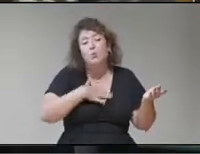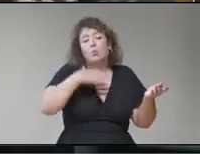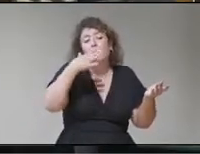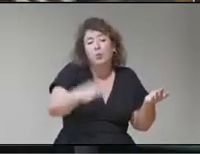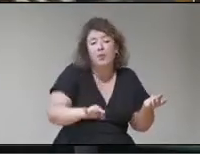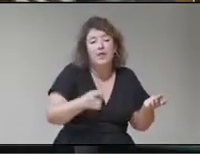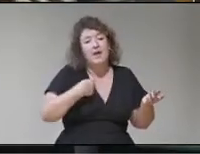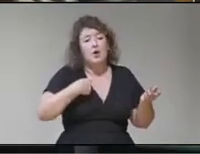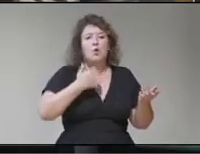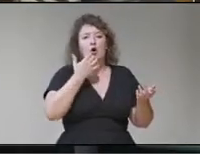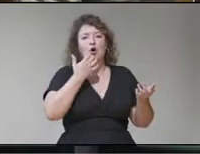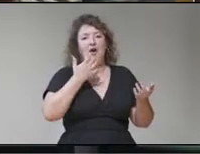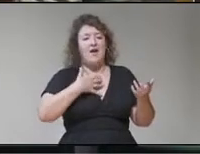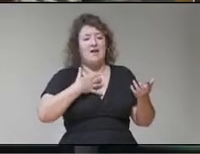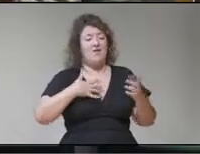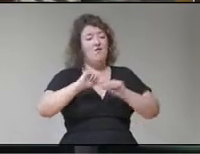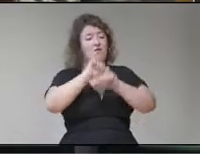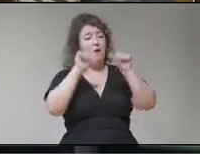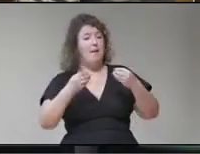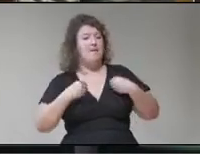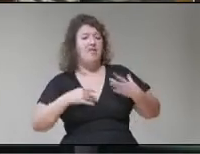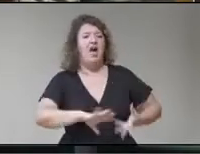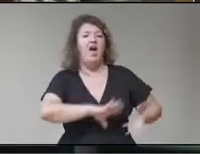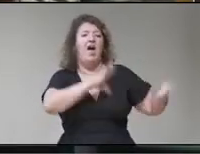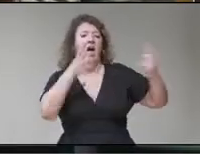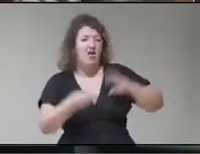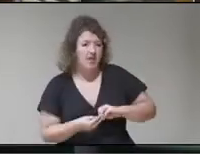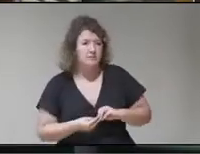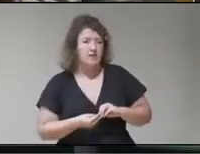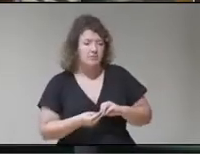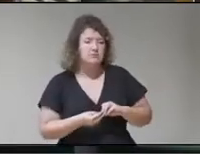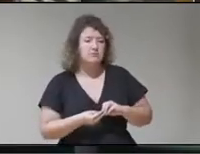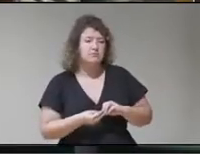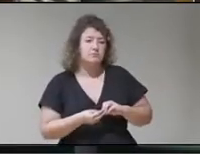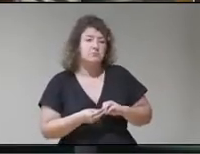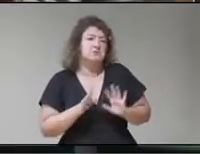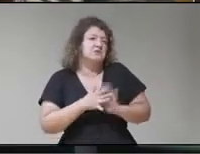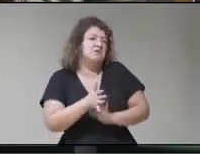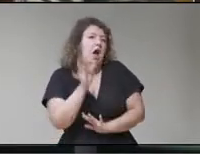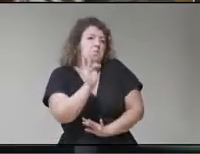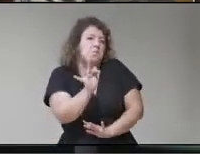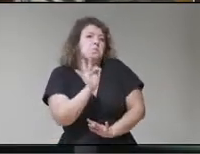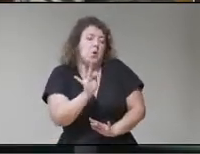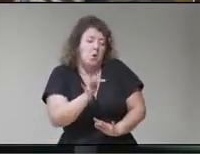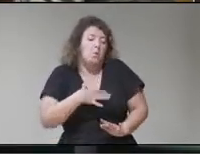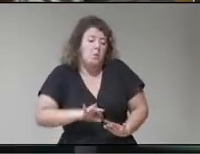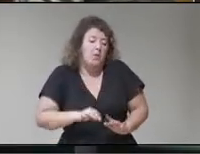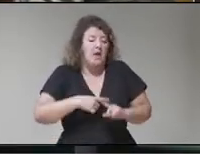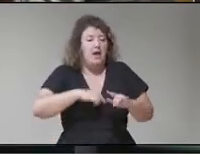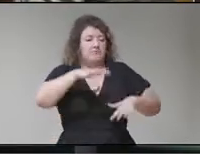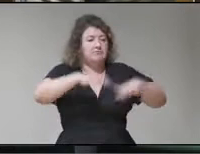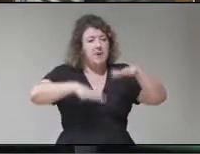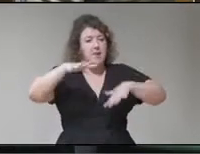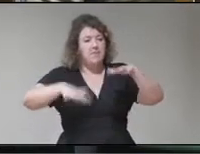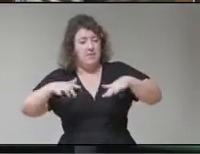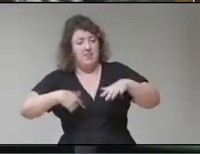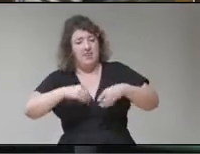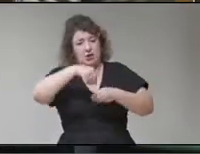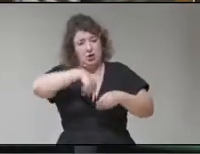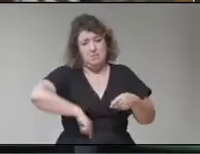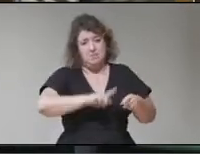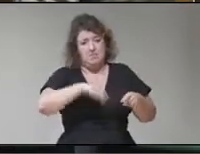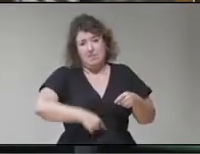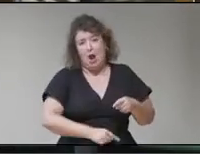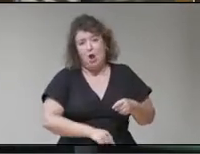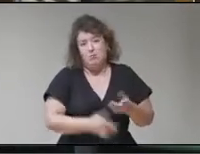una adaptación a nuestro modo de vida y, por lo tanto, pues es bueno que se produzcan estas variaciones en la microbiota, porque